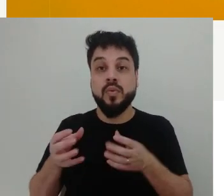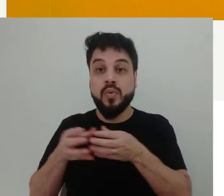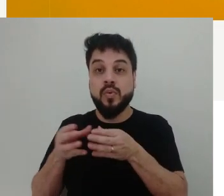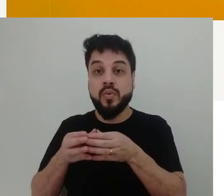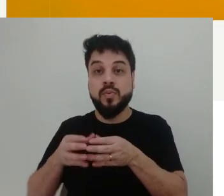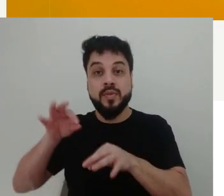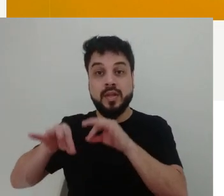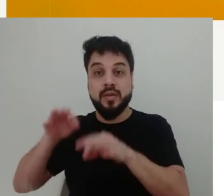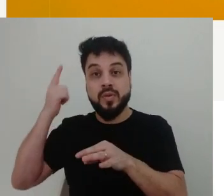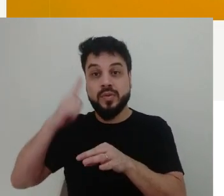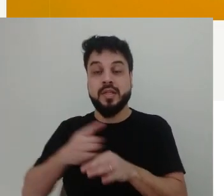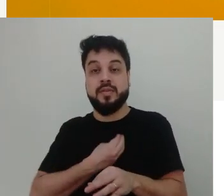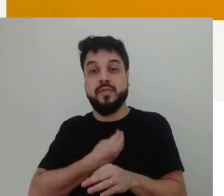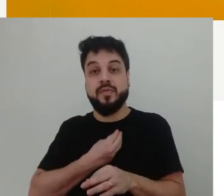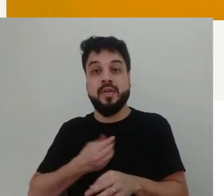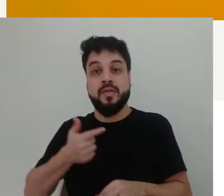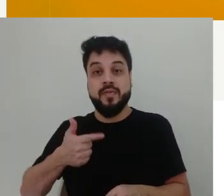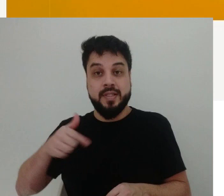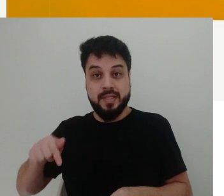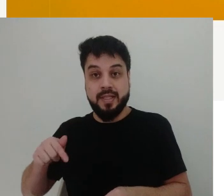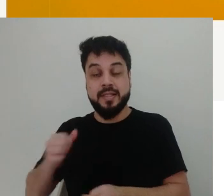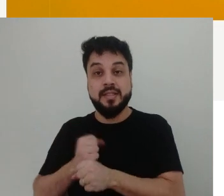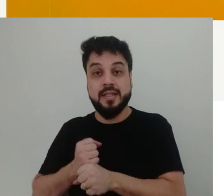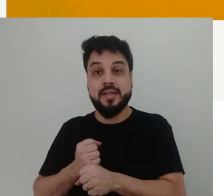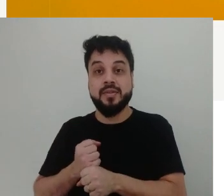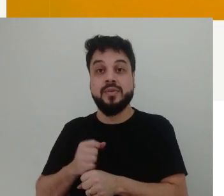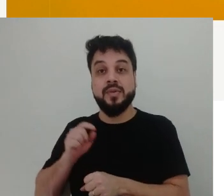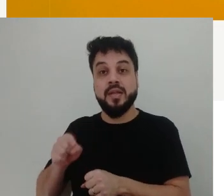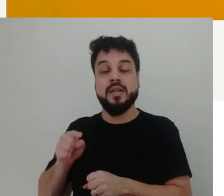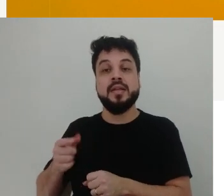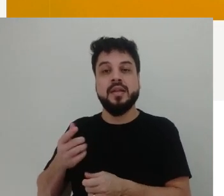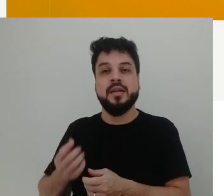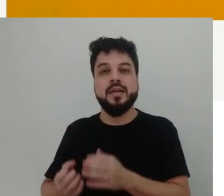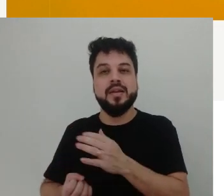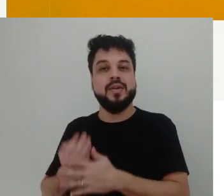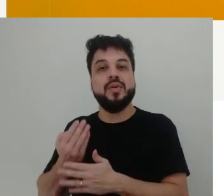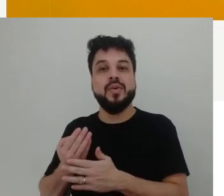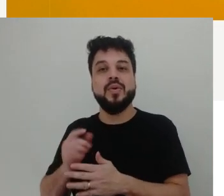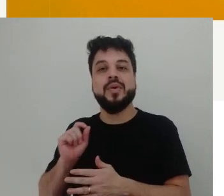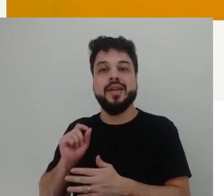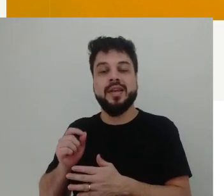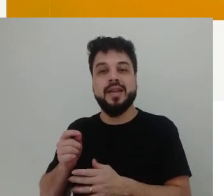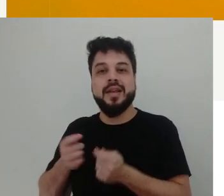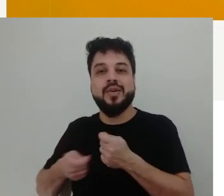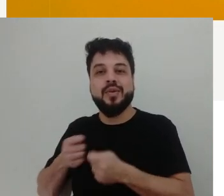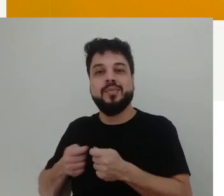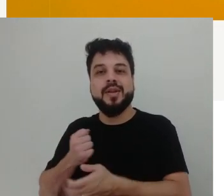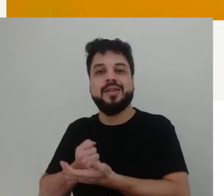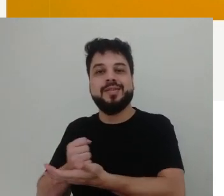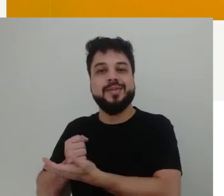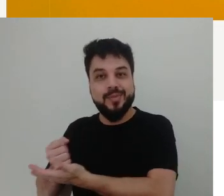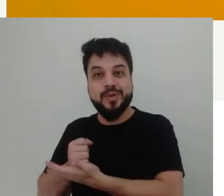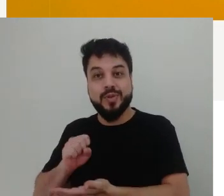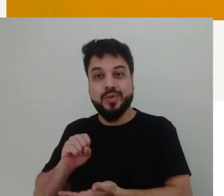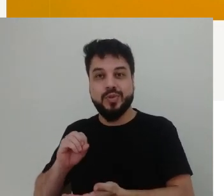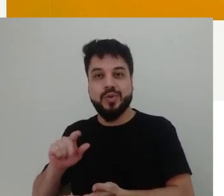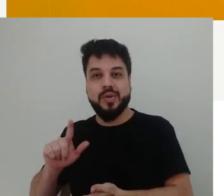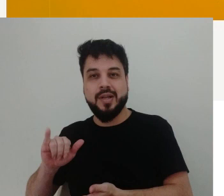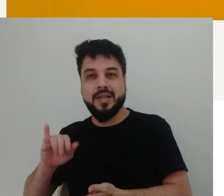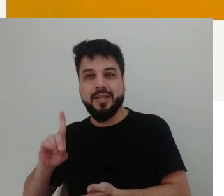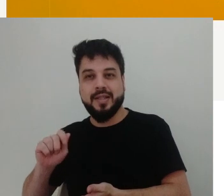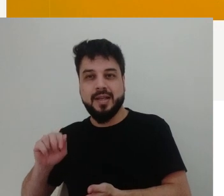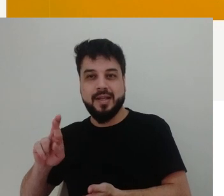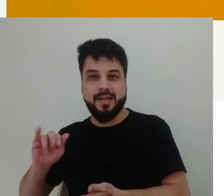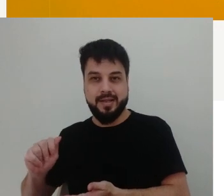común de estudios. Por otra parte, Andrea lo remató que la interdisciplinaridad, mismo en la graduación, puede ser una forma